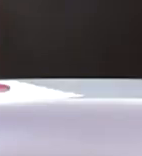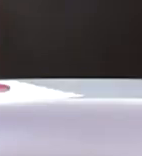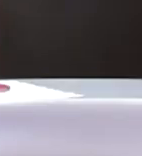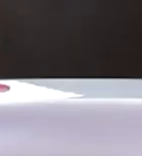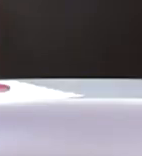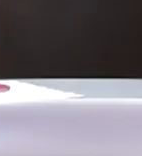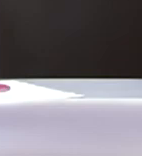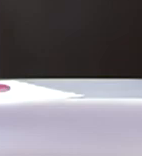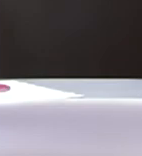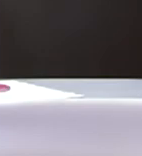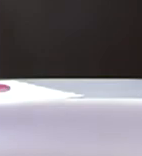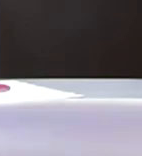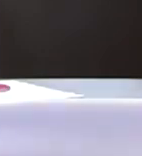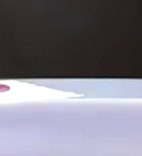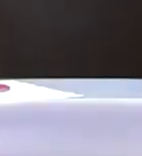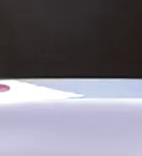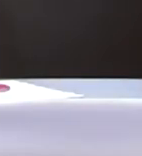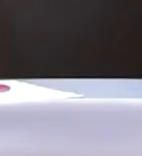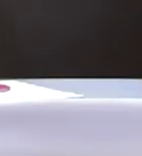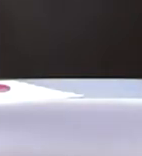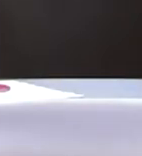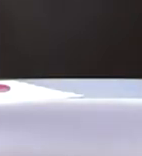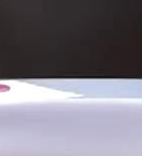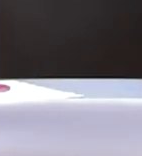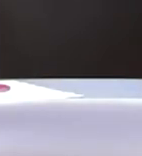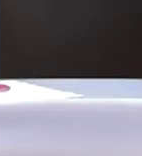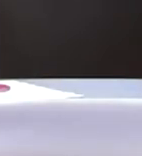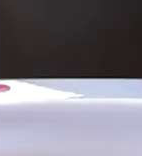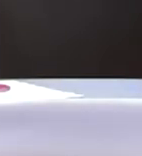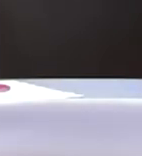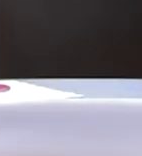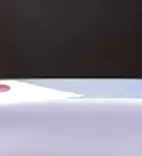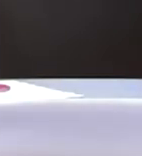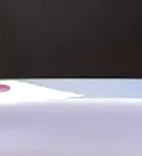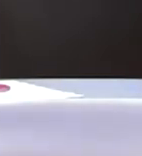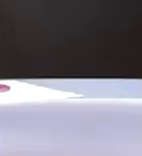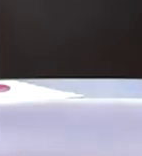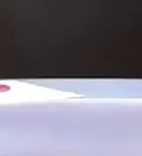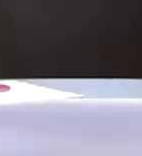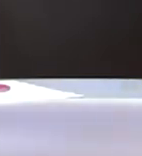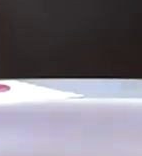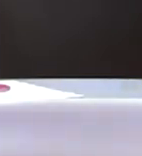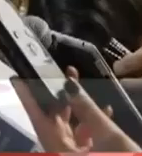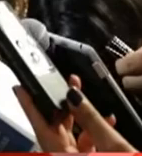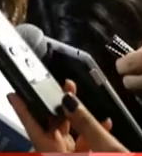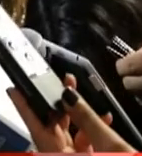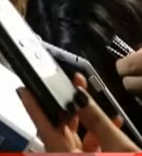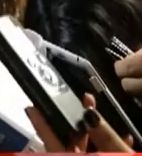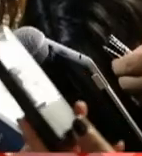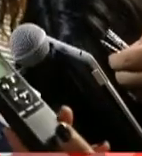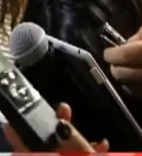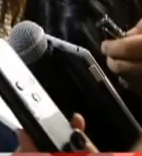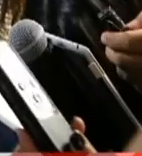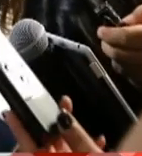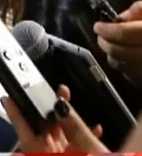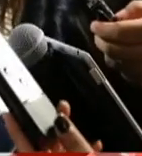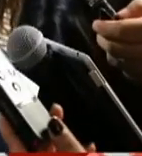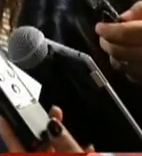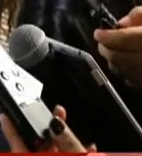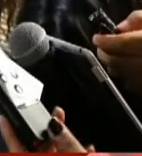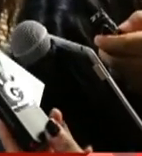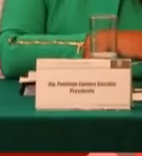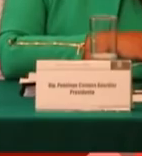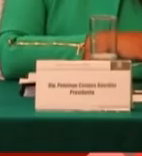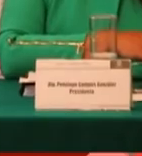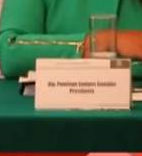El presidente de la Comisión de Gobierno de la Asamblea Legislativa, Leonel Luna, informó que con la ley de reconstrucción, la edificación de viviendas para los